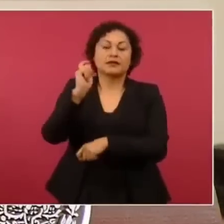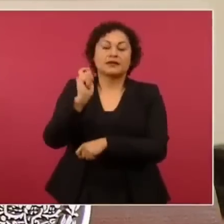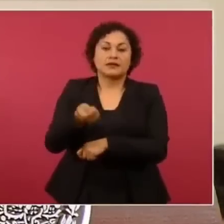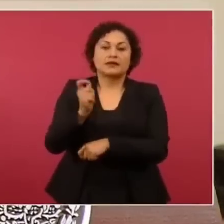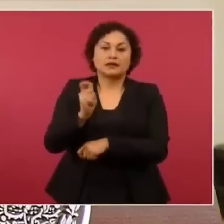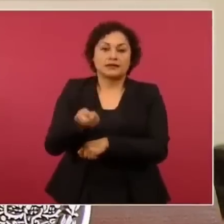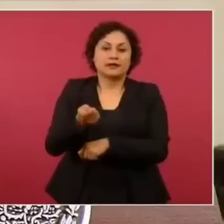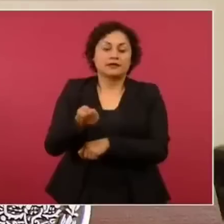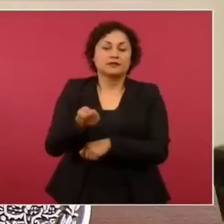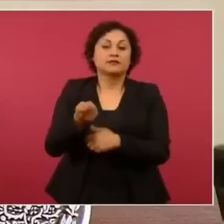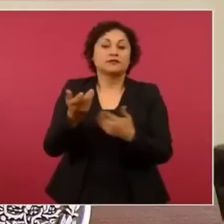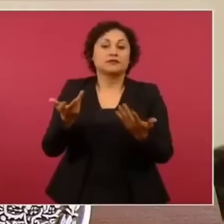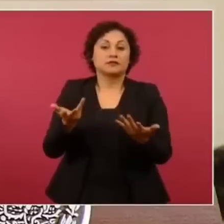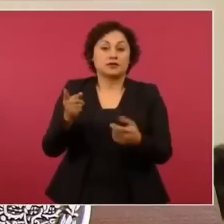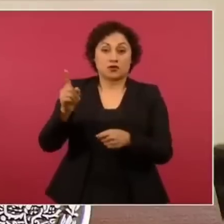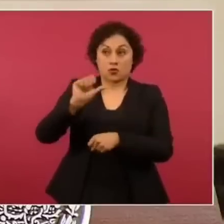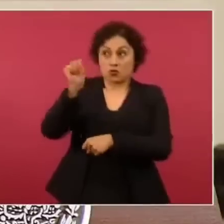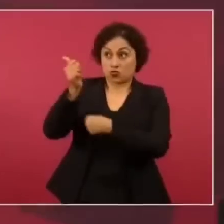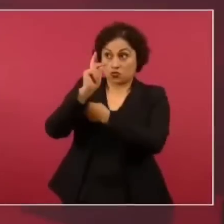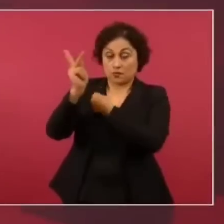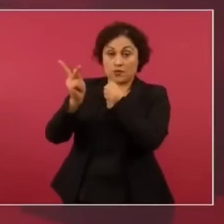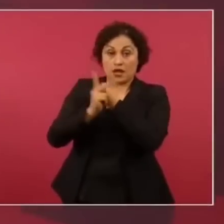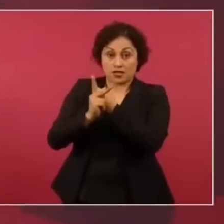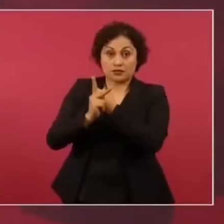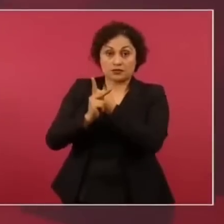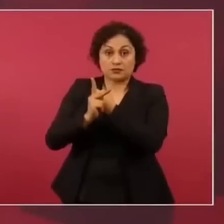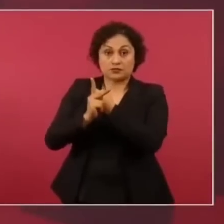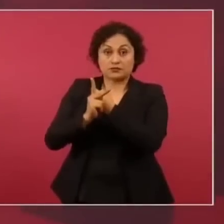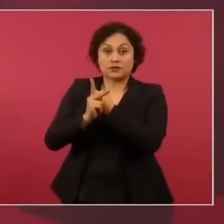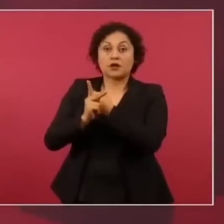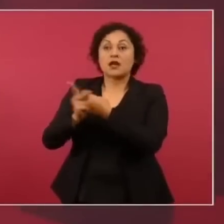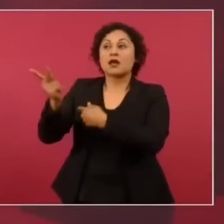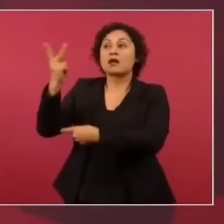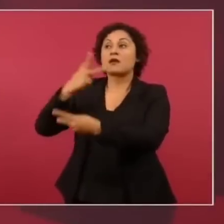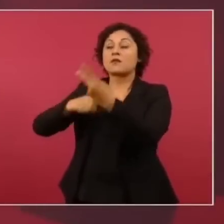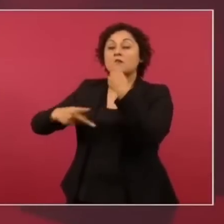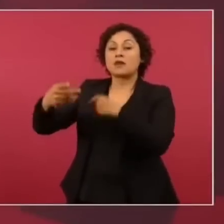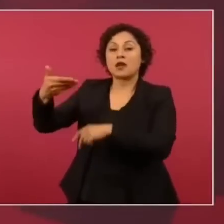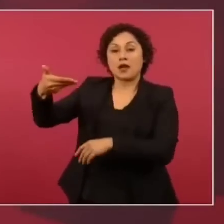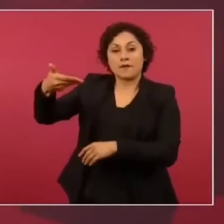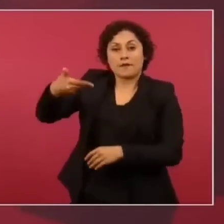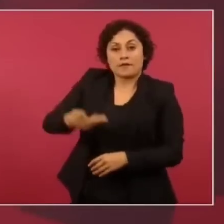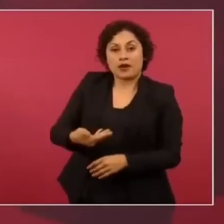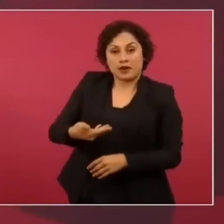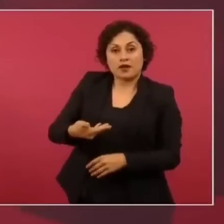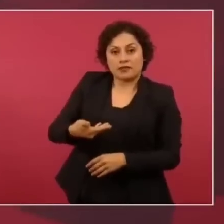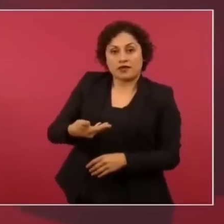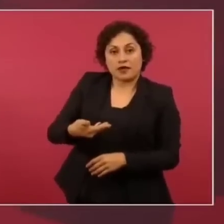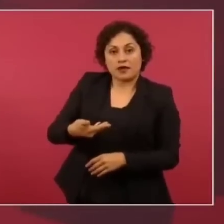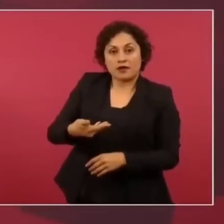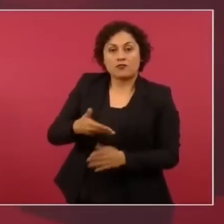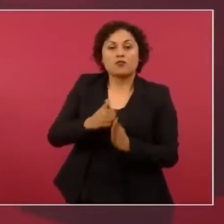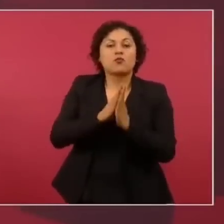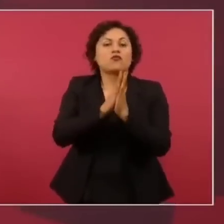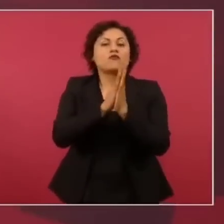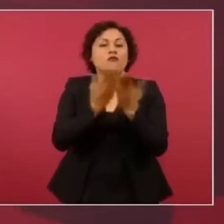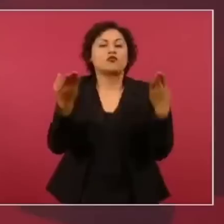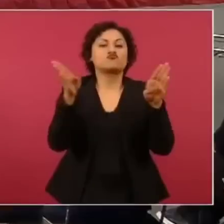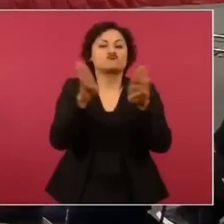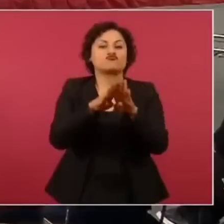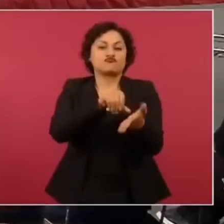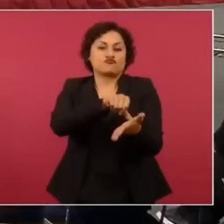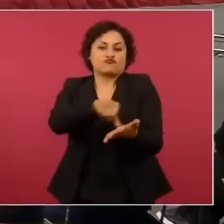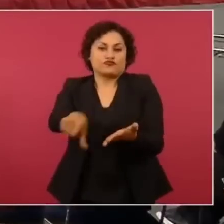ello, le solicita al gobierno mexicano el bloqueo.